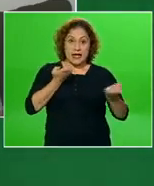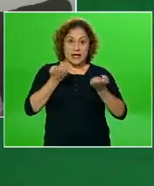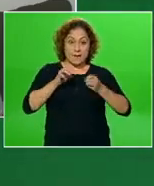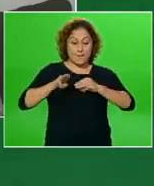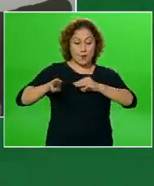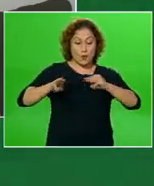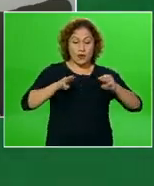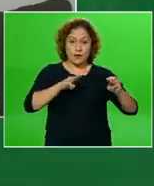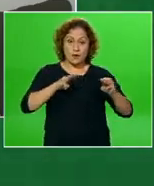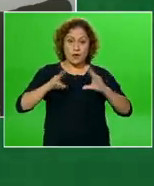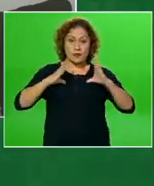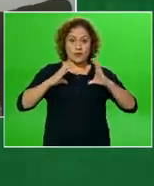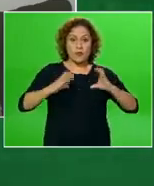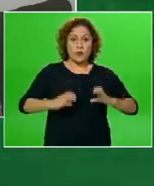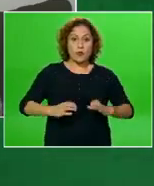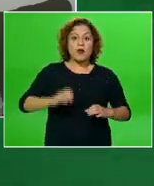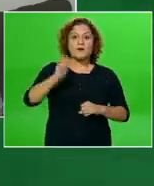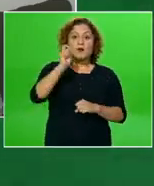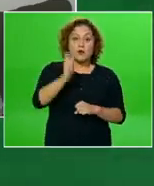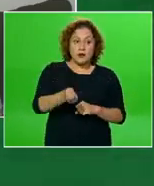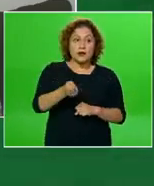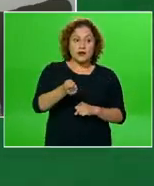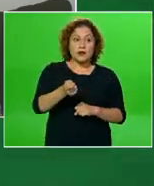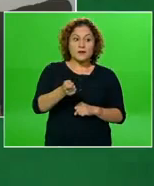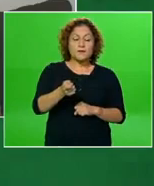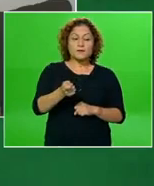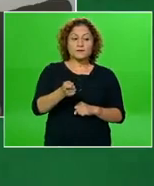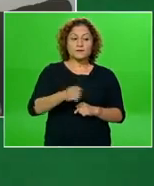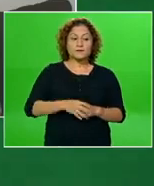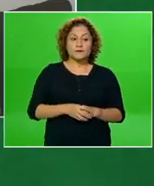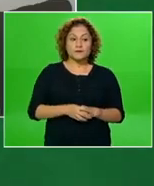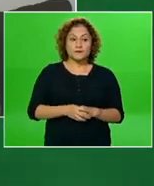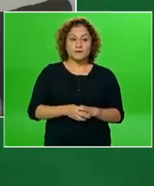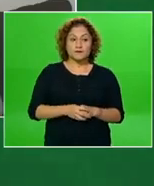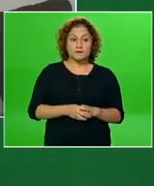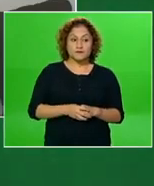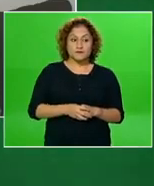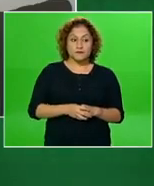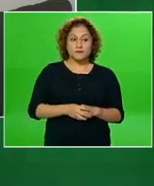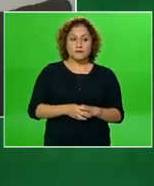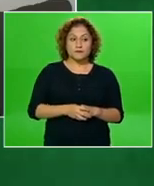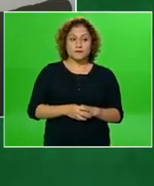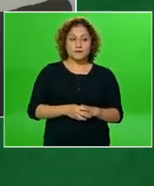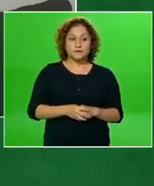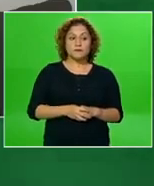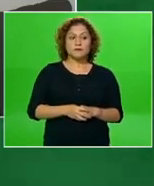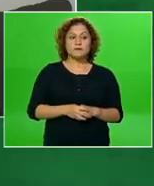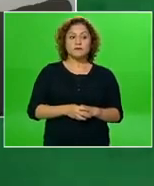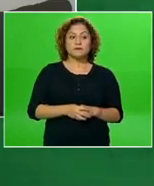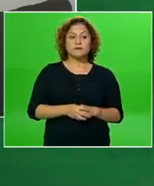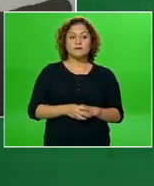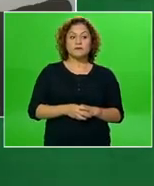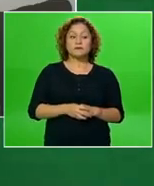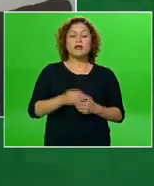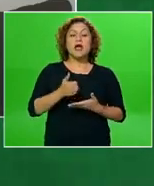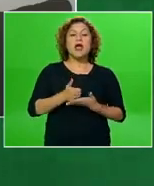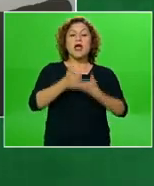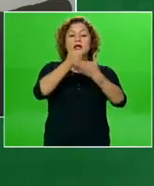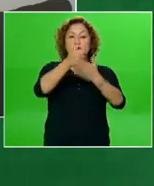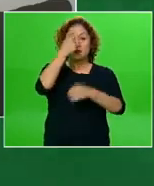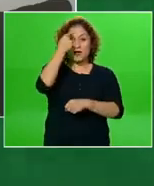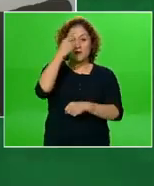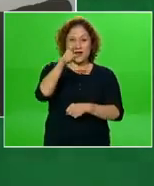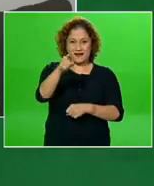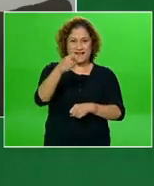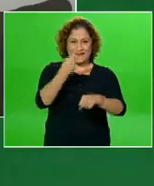tienen ese efecto tan potente para poder atacar a esas creaciones en edades de